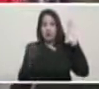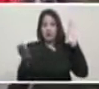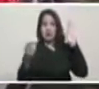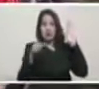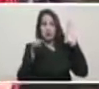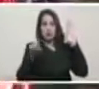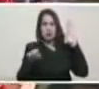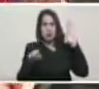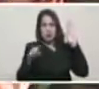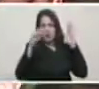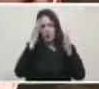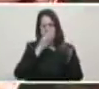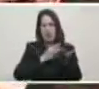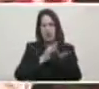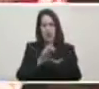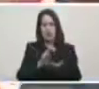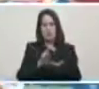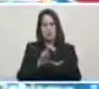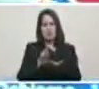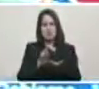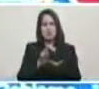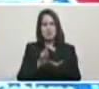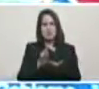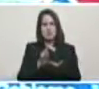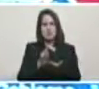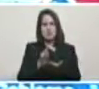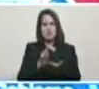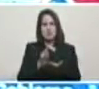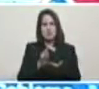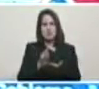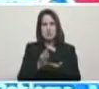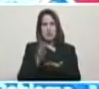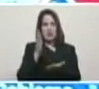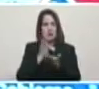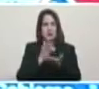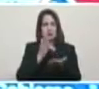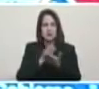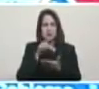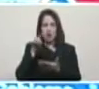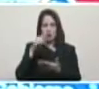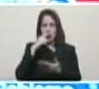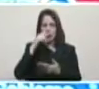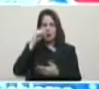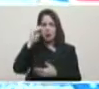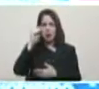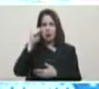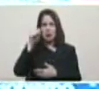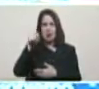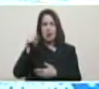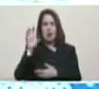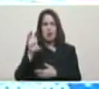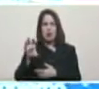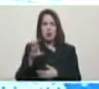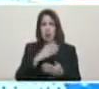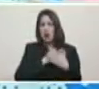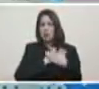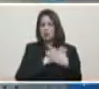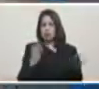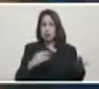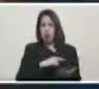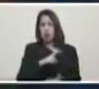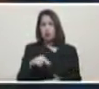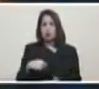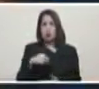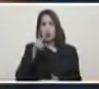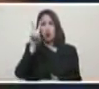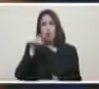ser Leal tanto a usted como a la patria cuenta usted presidente con más de 2